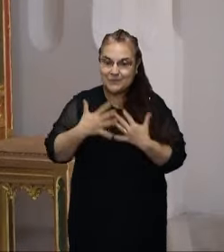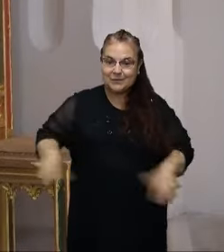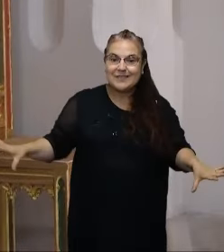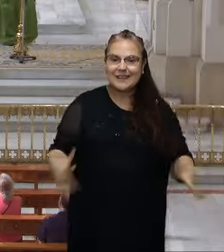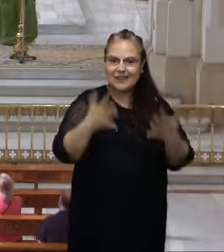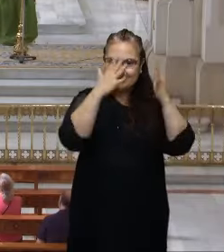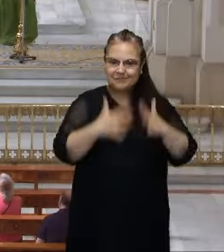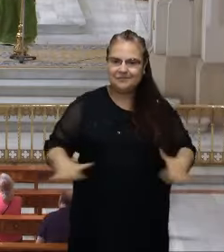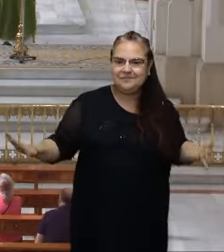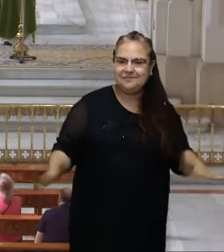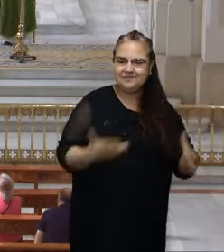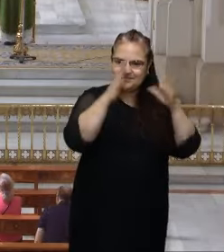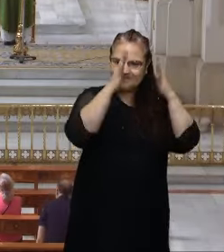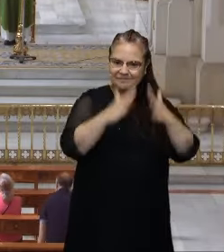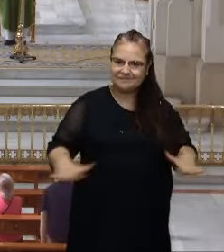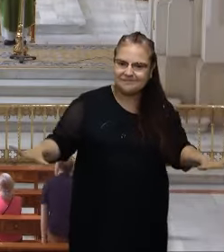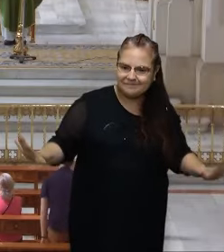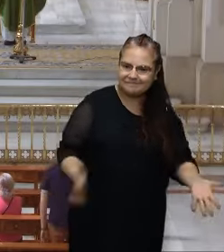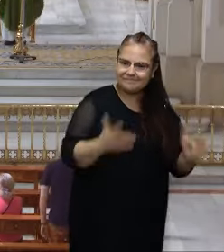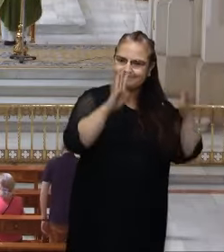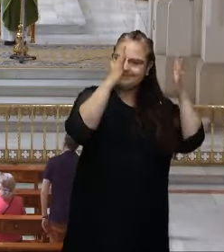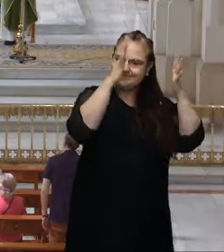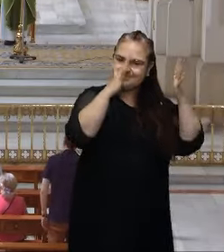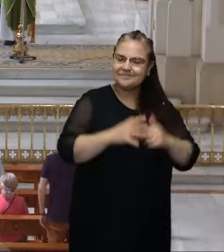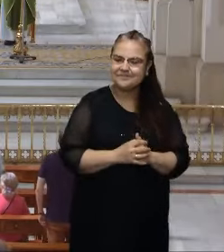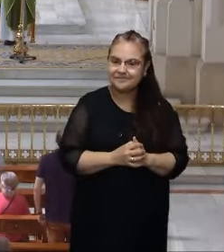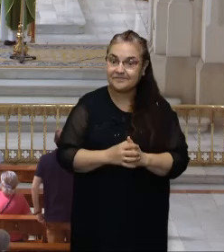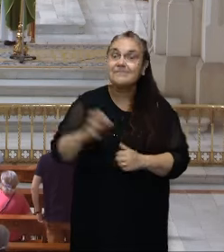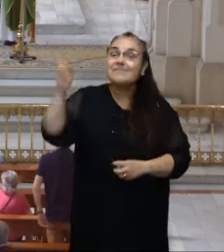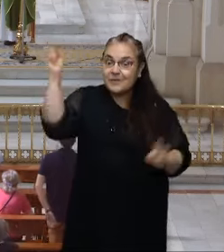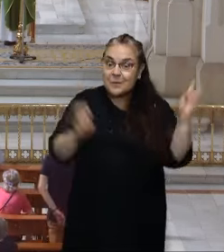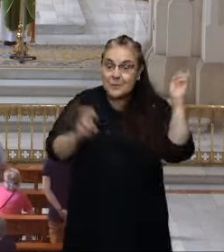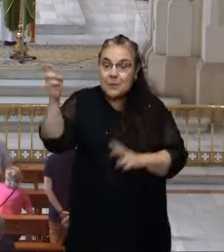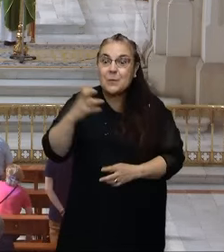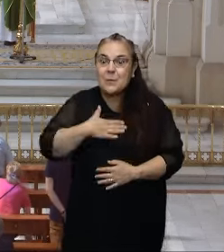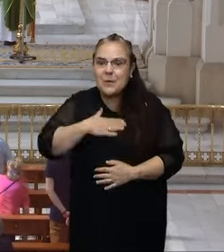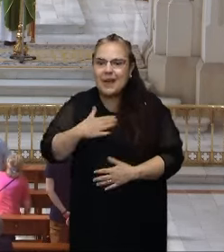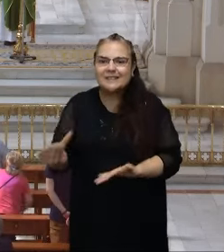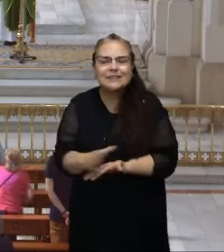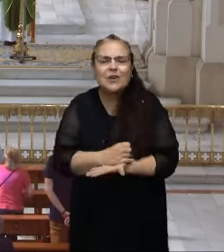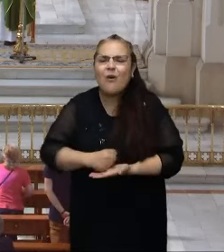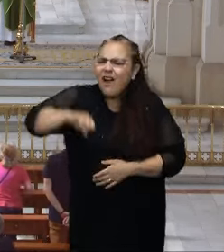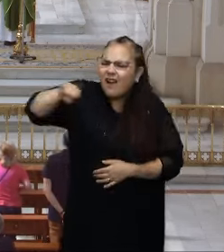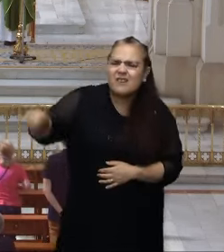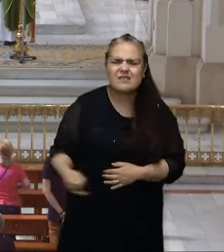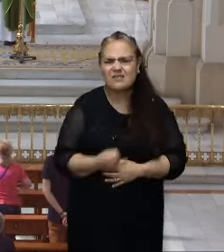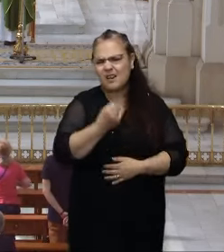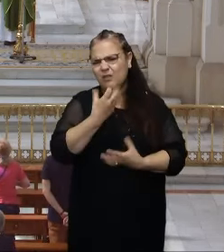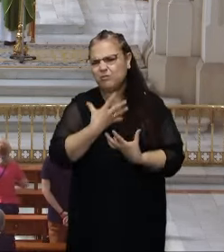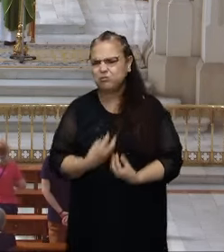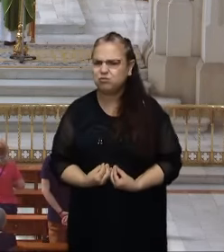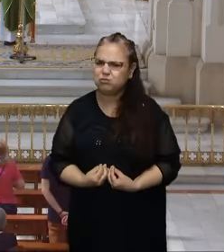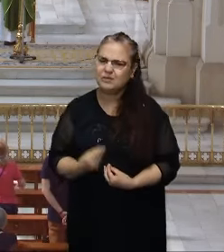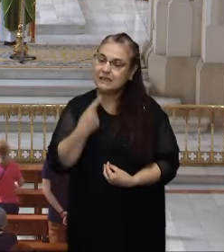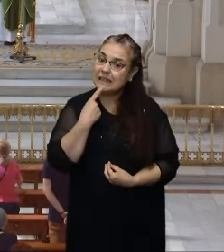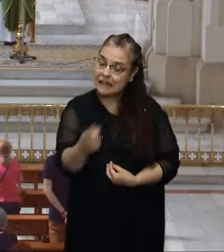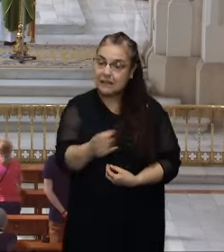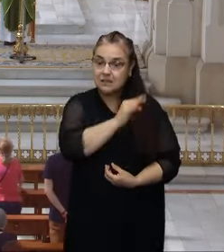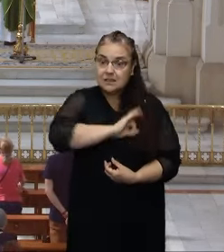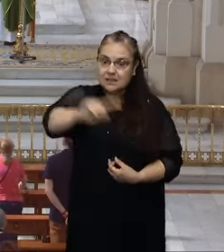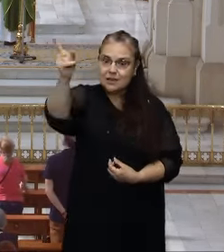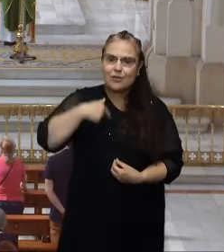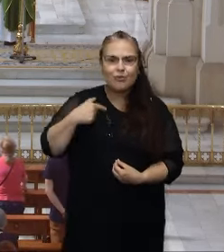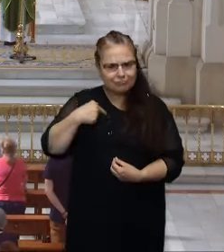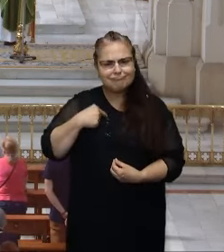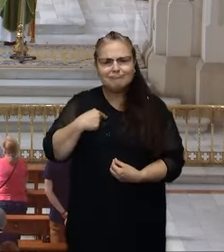Aleluya, aleluya, aleluya. Venid a mí todos los que estáis cansados y agobiados, dice el Señor, y